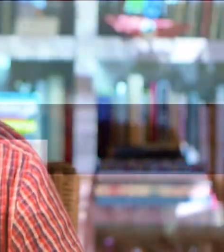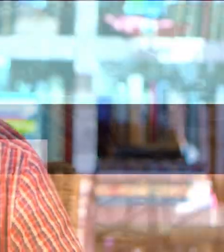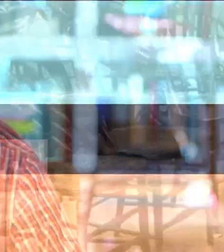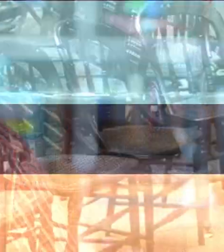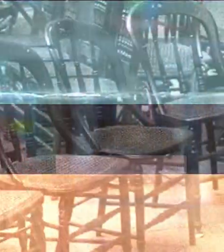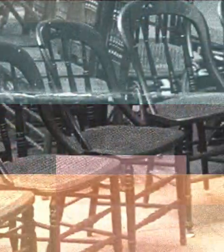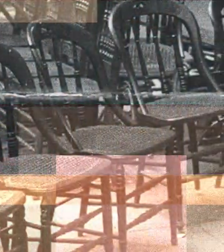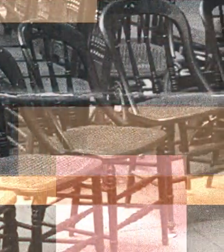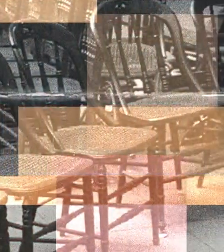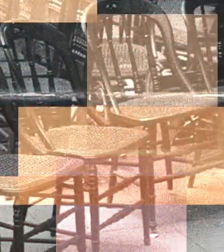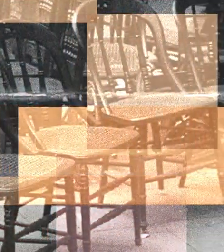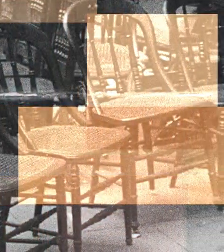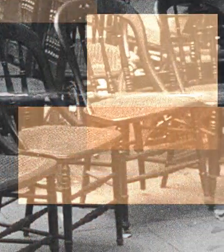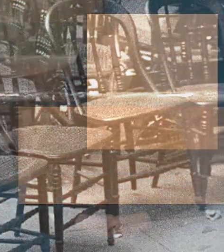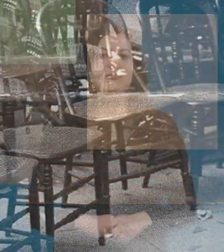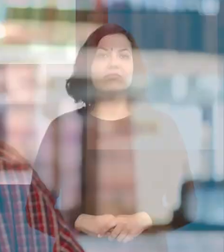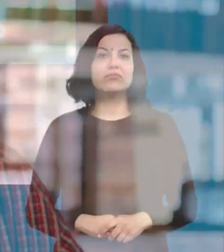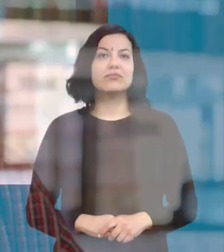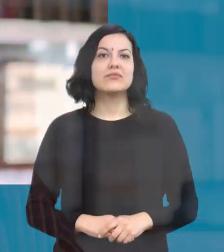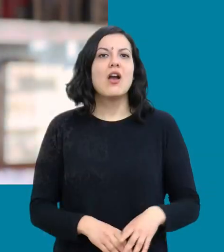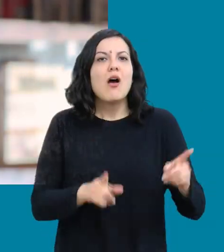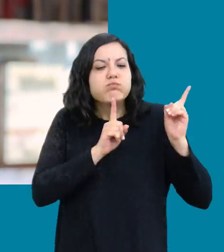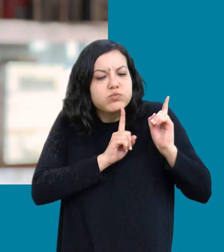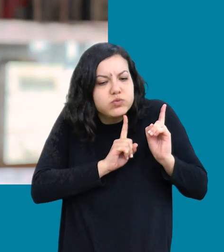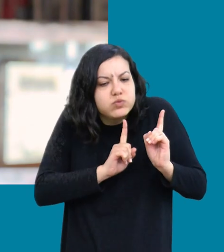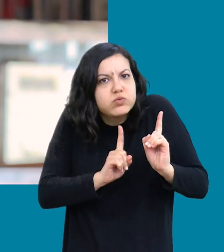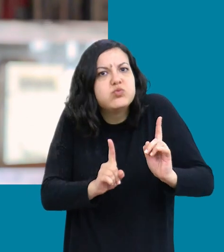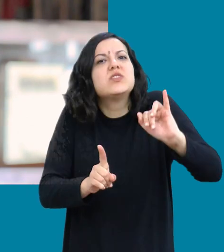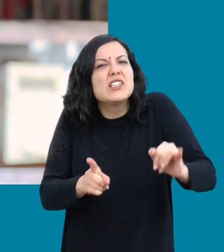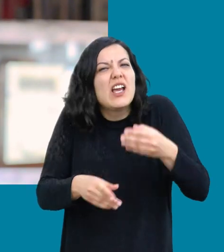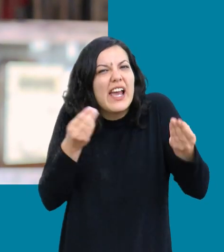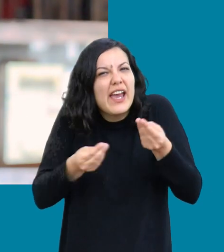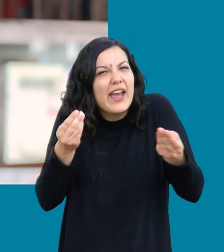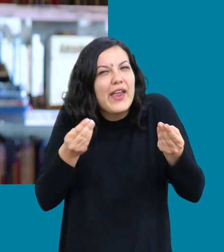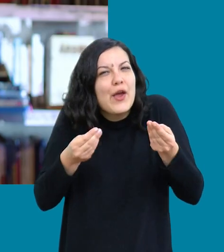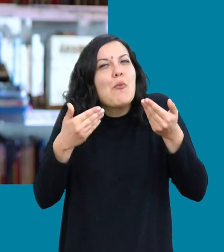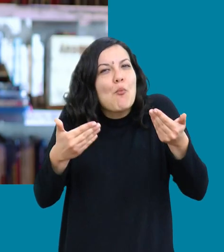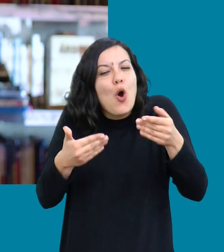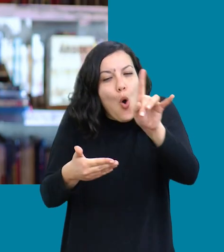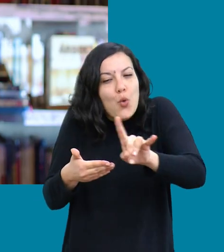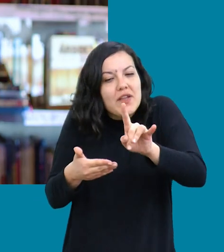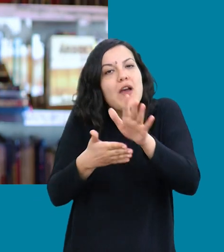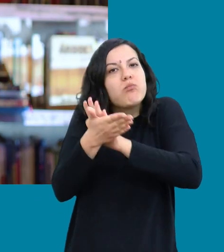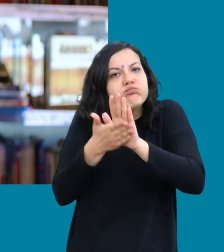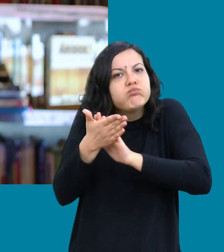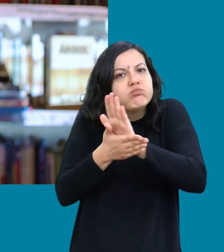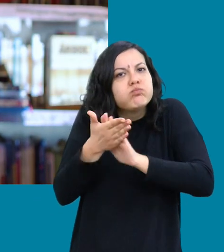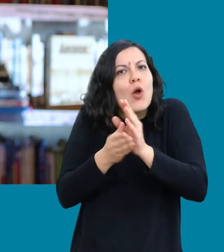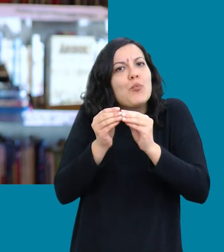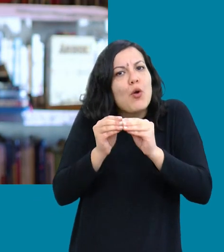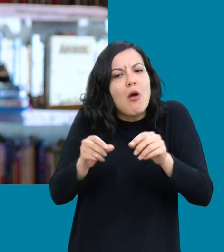claustros universitarios. Lo que sí se debe conservar es ese ámbito de